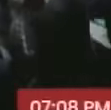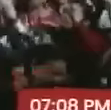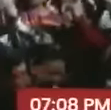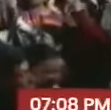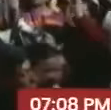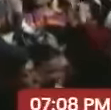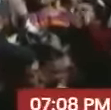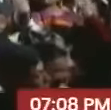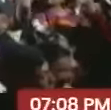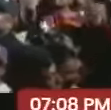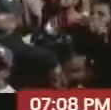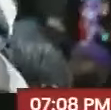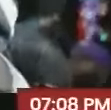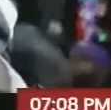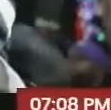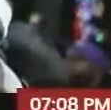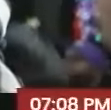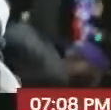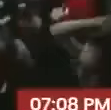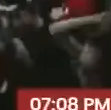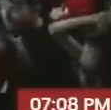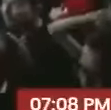domingo.